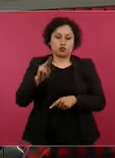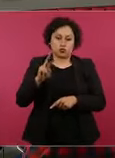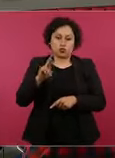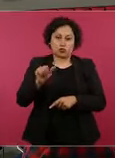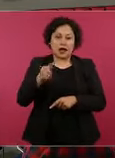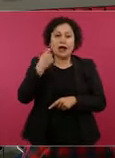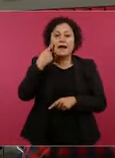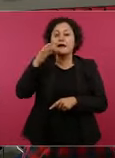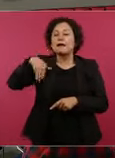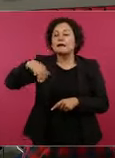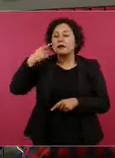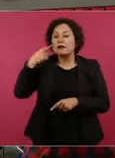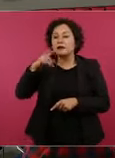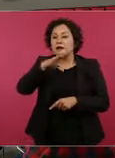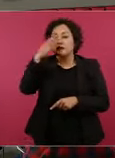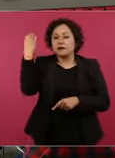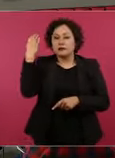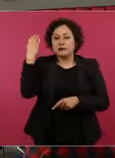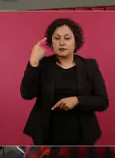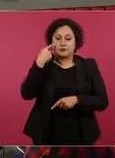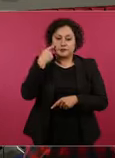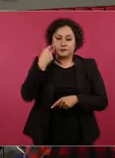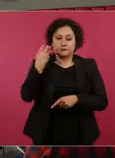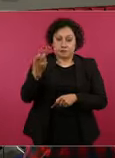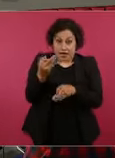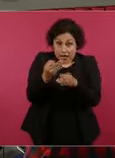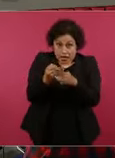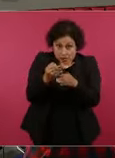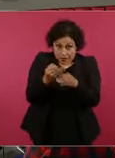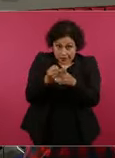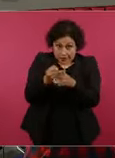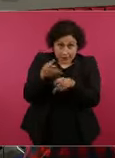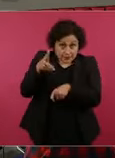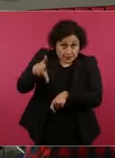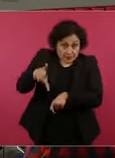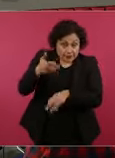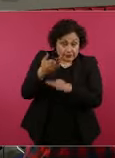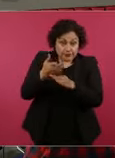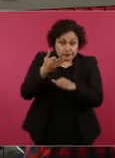ya. Este es hoy, miren.